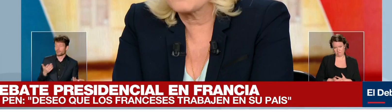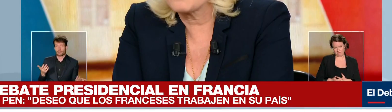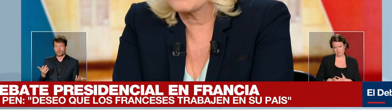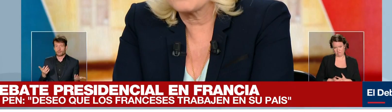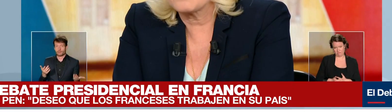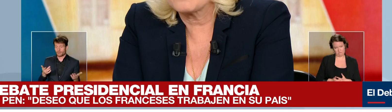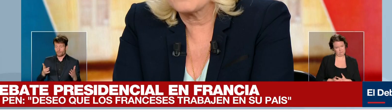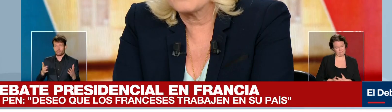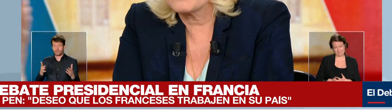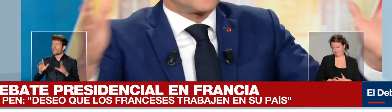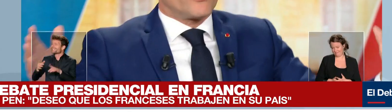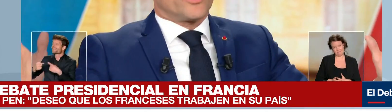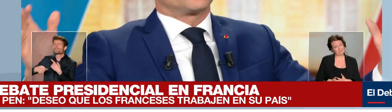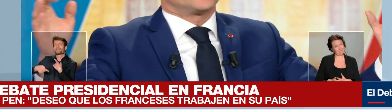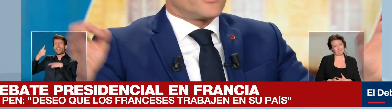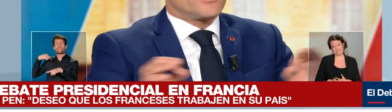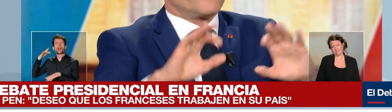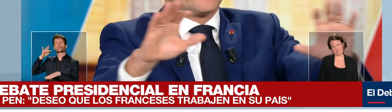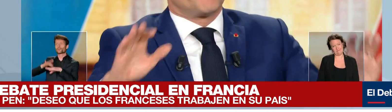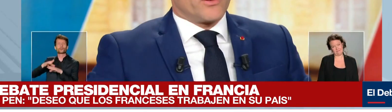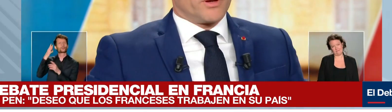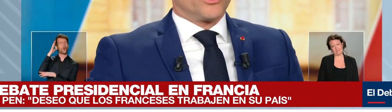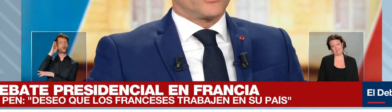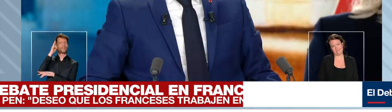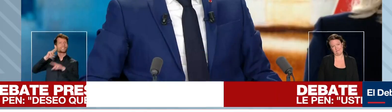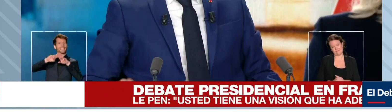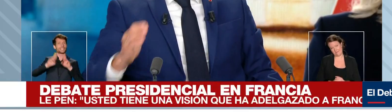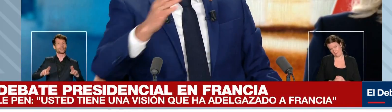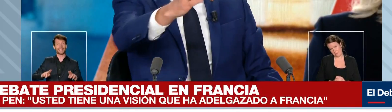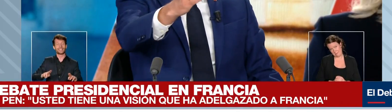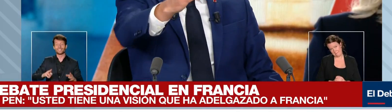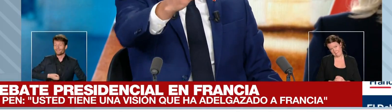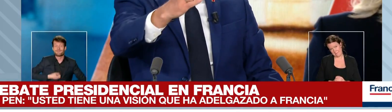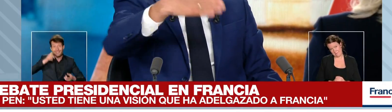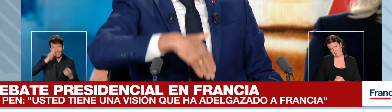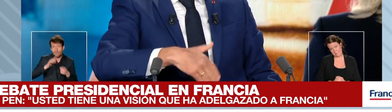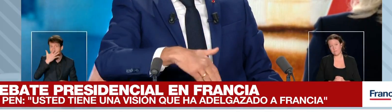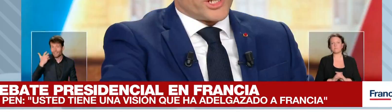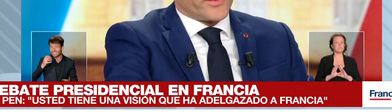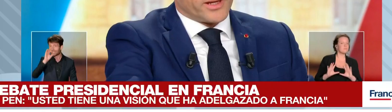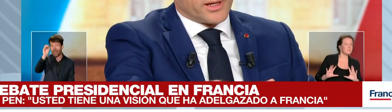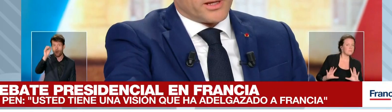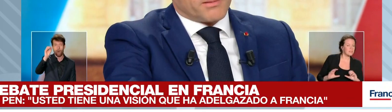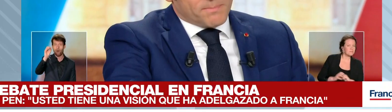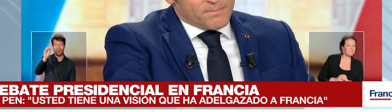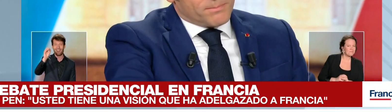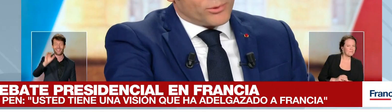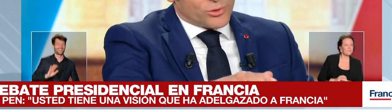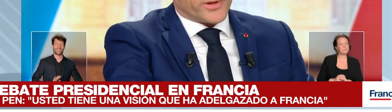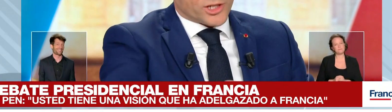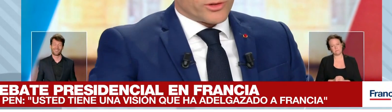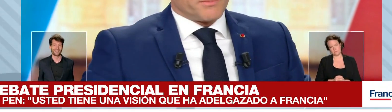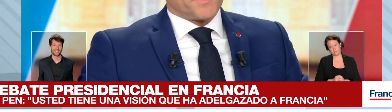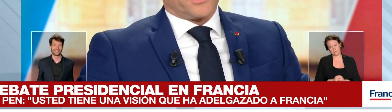Usted lo piensa en términos de las fronteras nacionales. Usted hizo una conferencia sobre la internacional y no habló ni una sola vez sobre